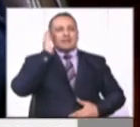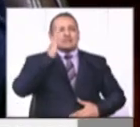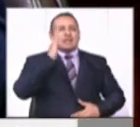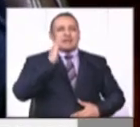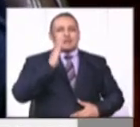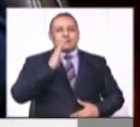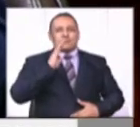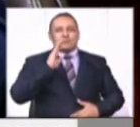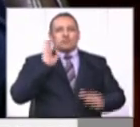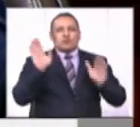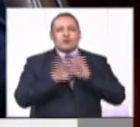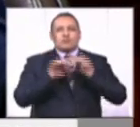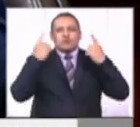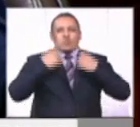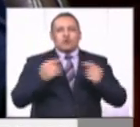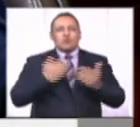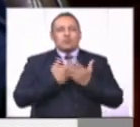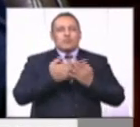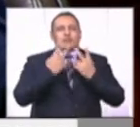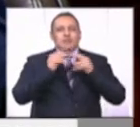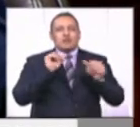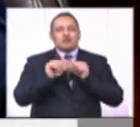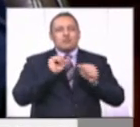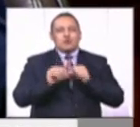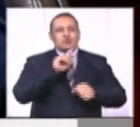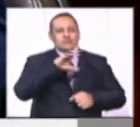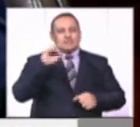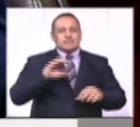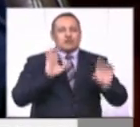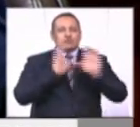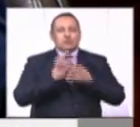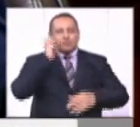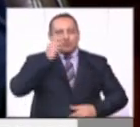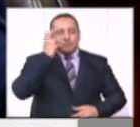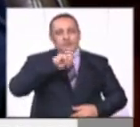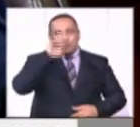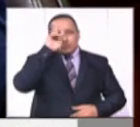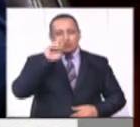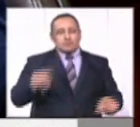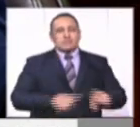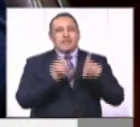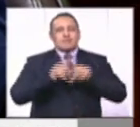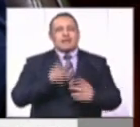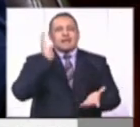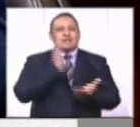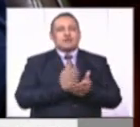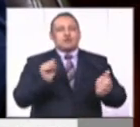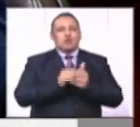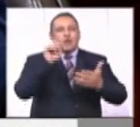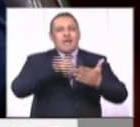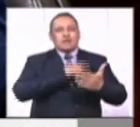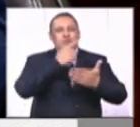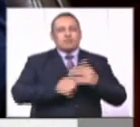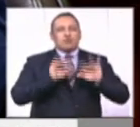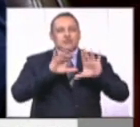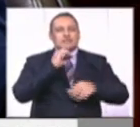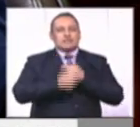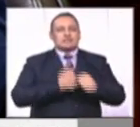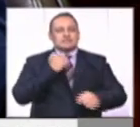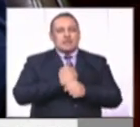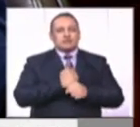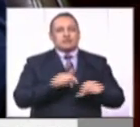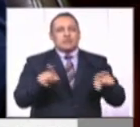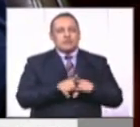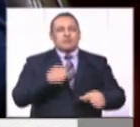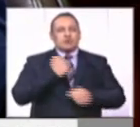imponer de acuerdo a lo establecido en el artículo 100 de la constitución política del Perú la sanción de inhabilitación por 10 años